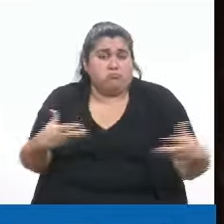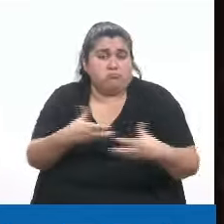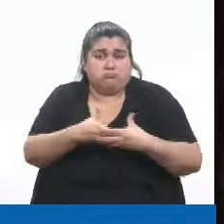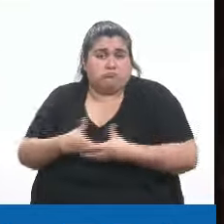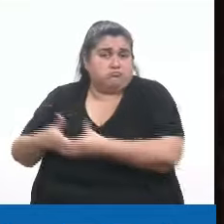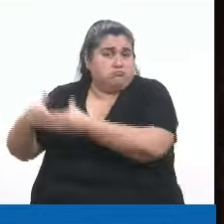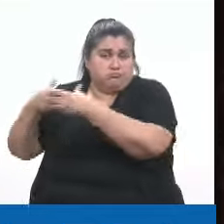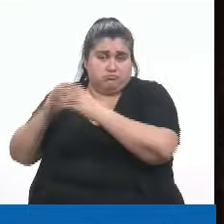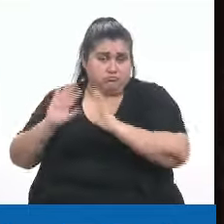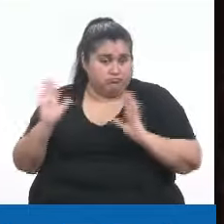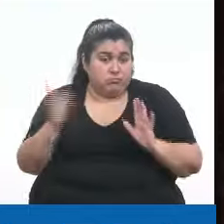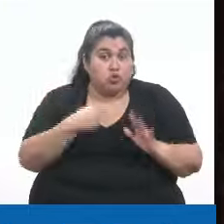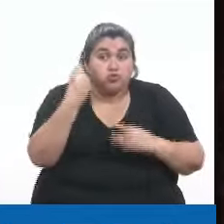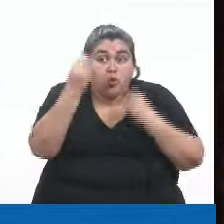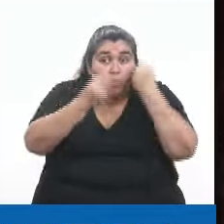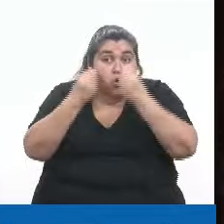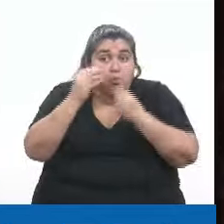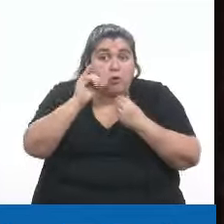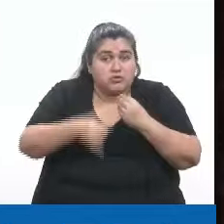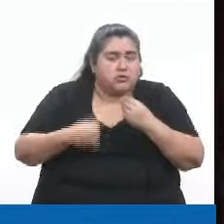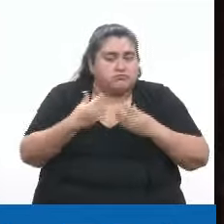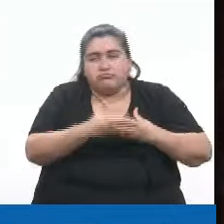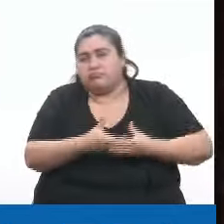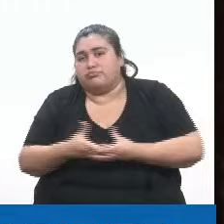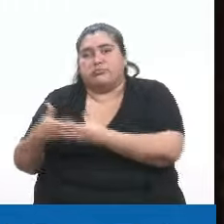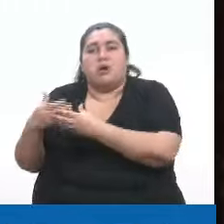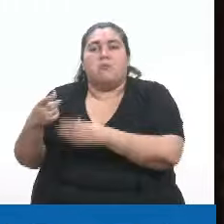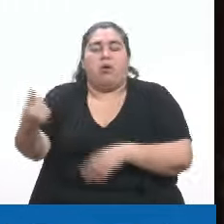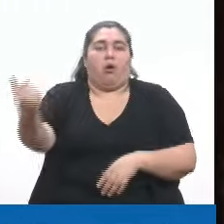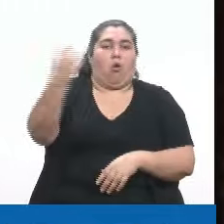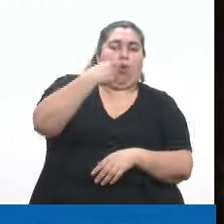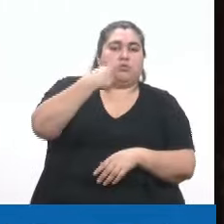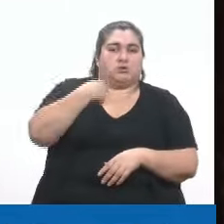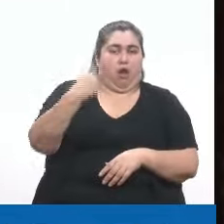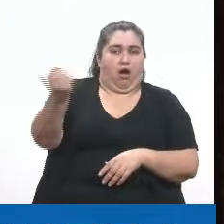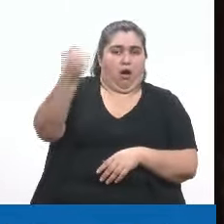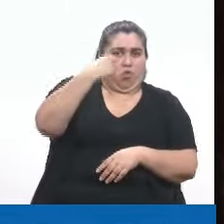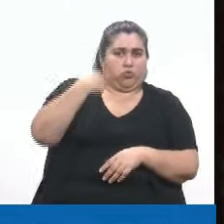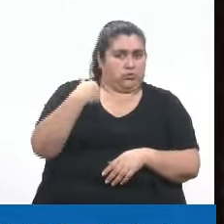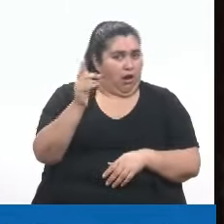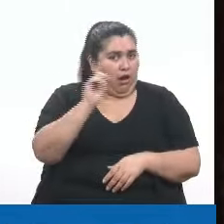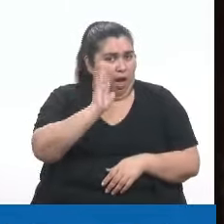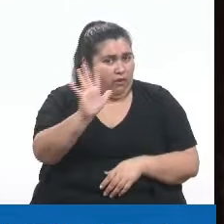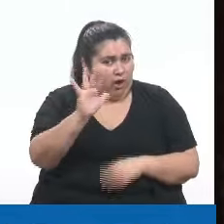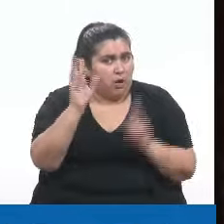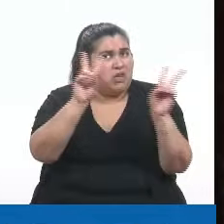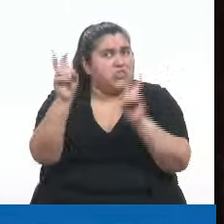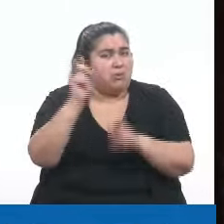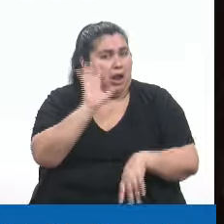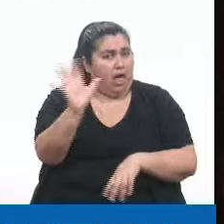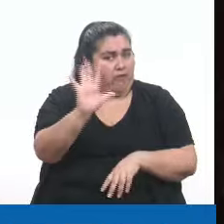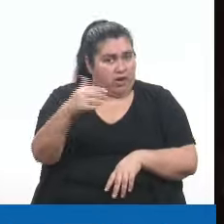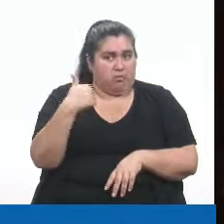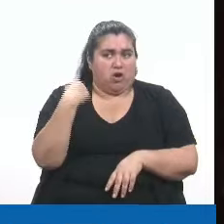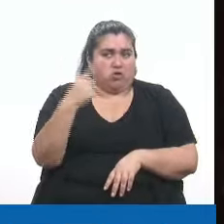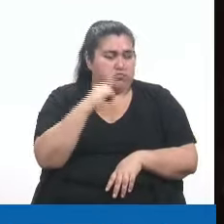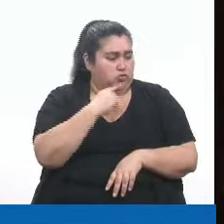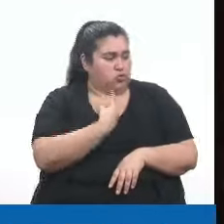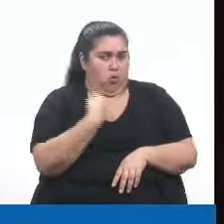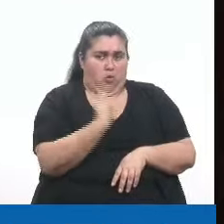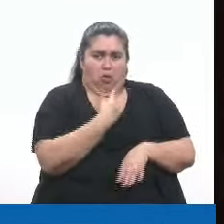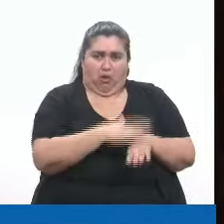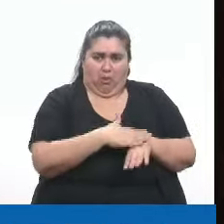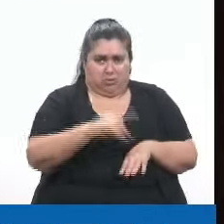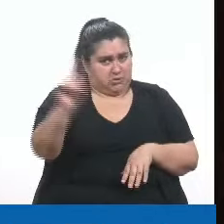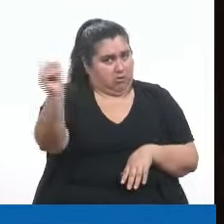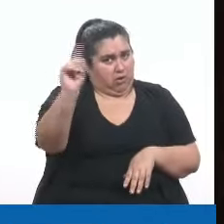que estemos preocupados no es que nos están acusando de de cosas que no son Entonces no voy a dejar que dejen a nuestro frente de esa manera